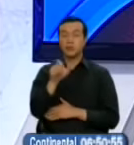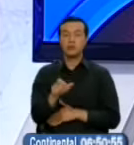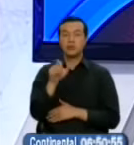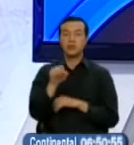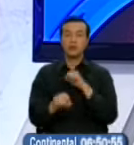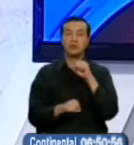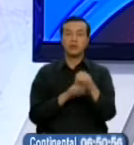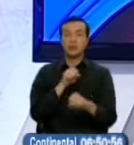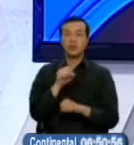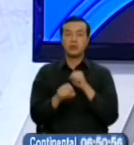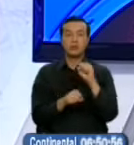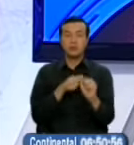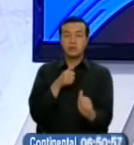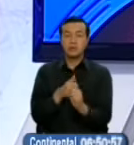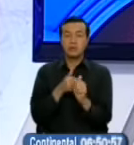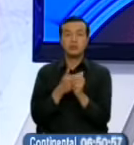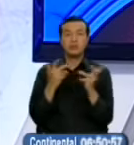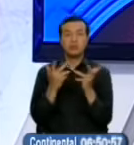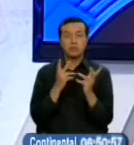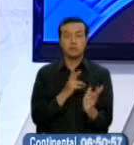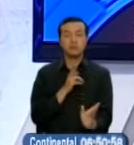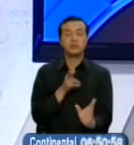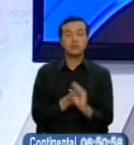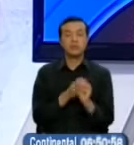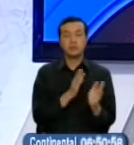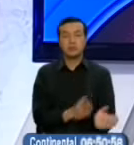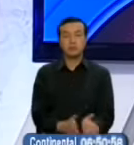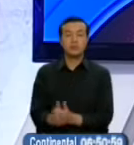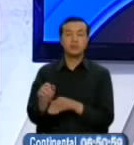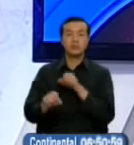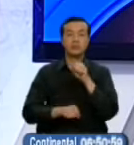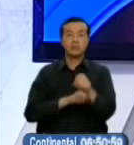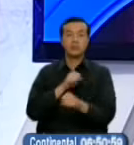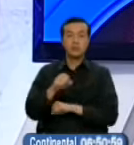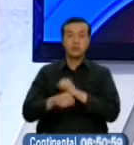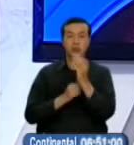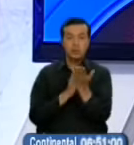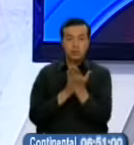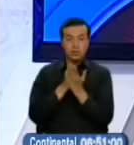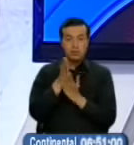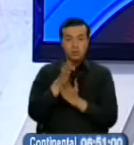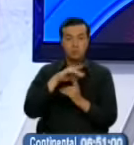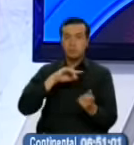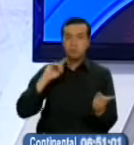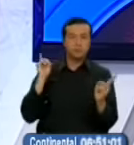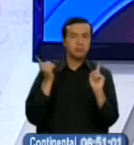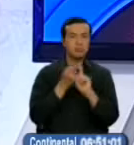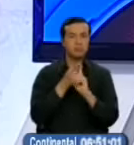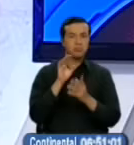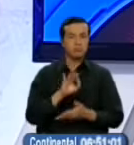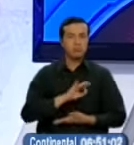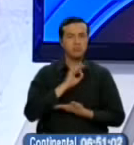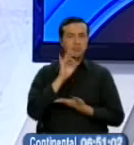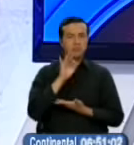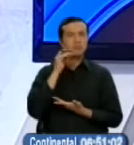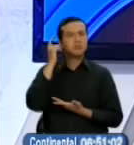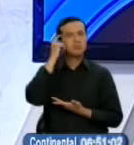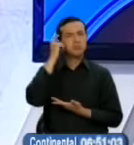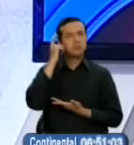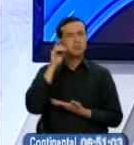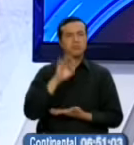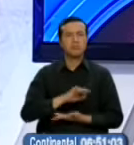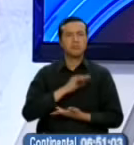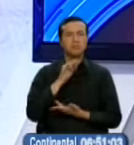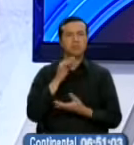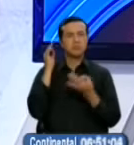de muy pocas horas estará participando dentro del ciclismo de ruta y es uno de los principales representantes, una de las principales cartas